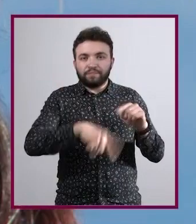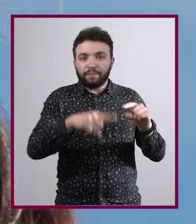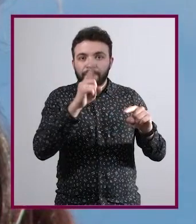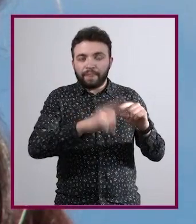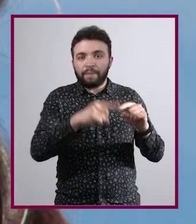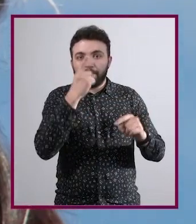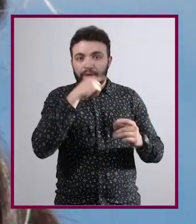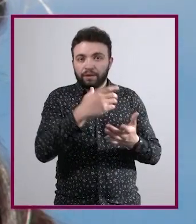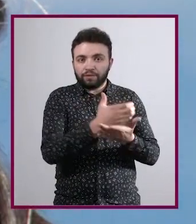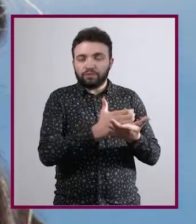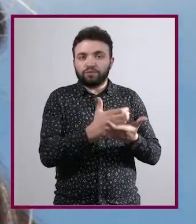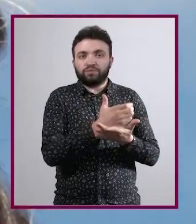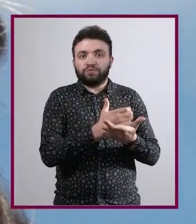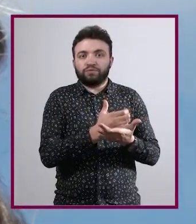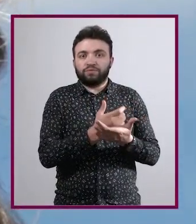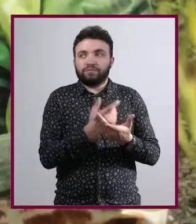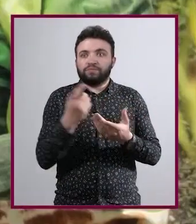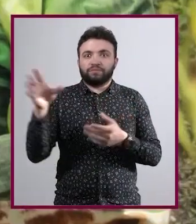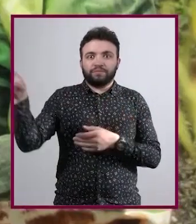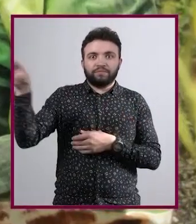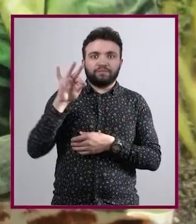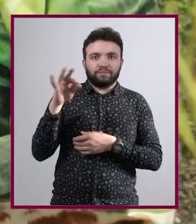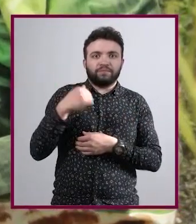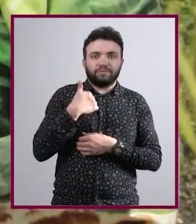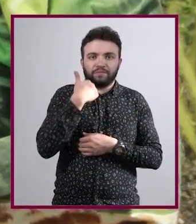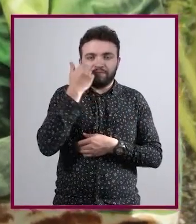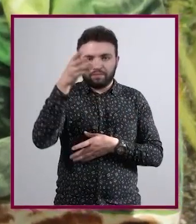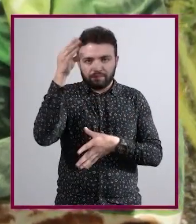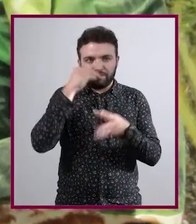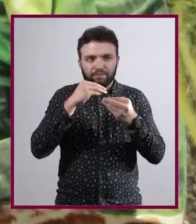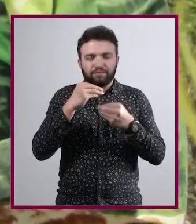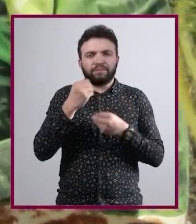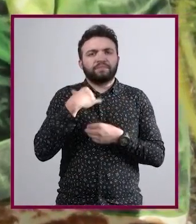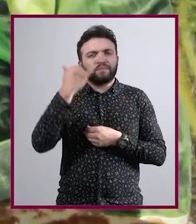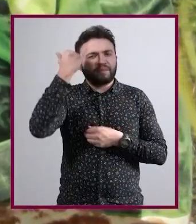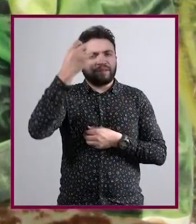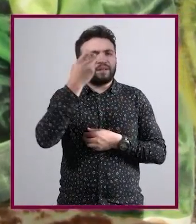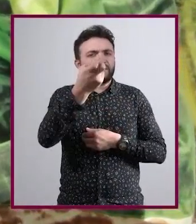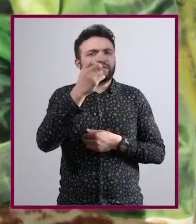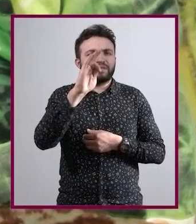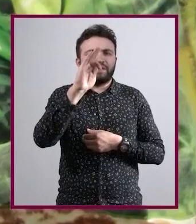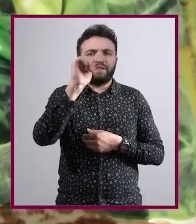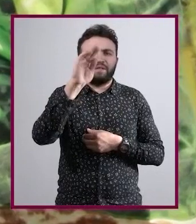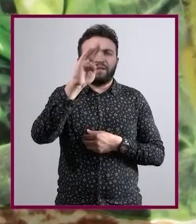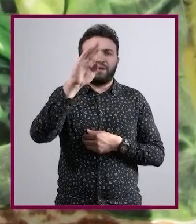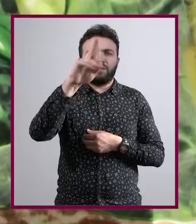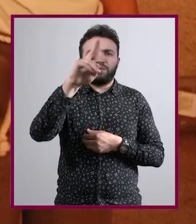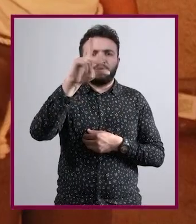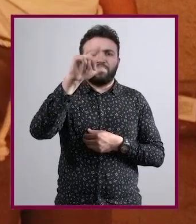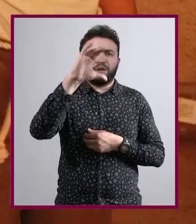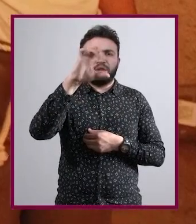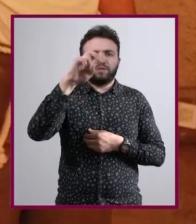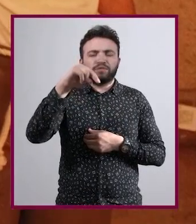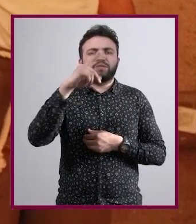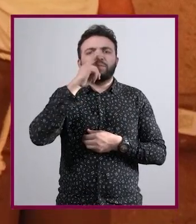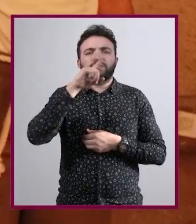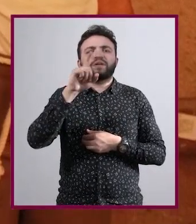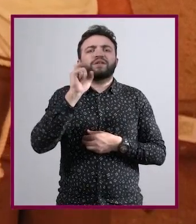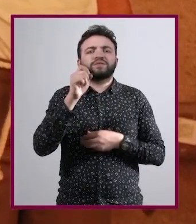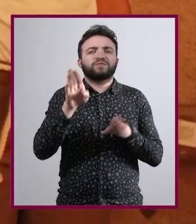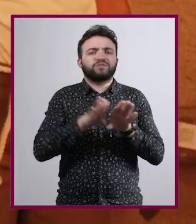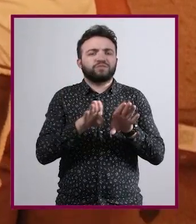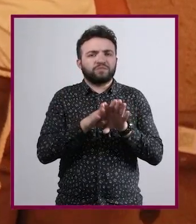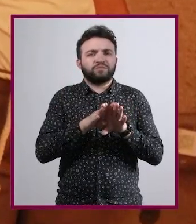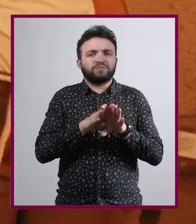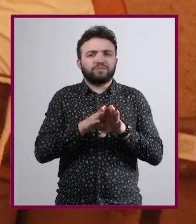compensaciones. Y al mismo tiempo me interesa la idea de la fabulación porque incluye en esta tradición de la